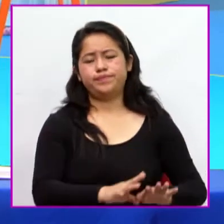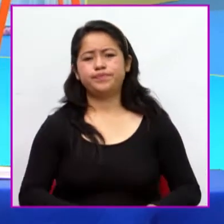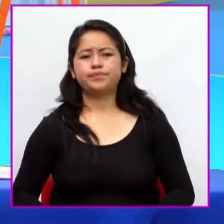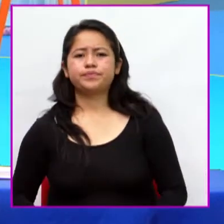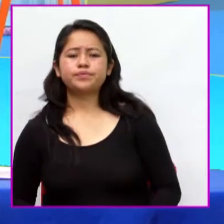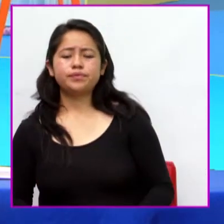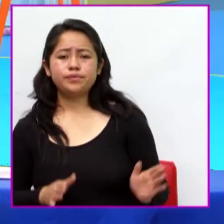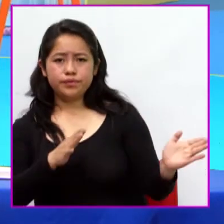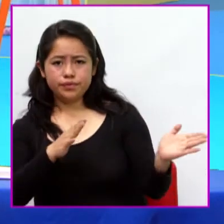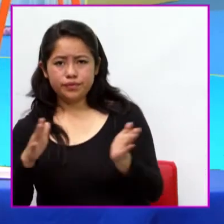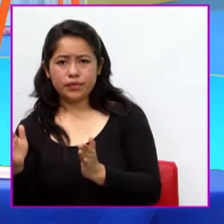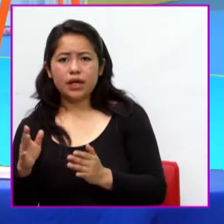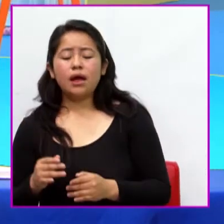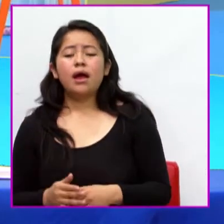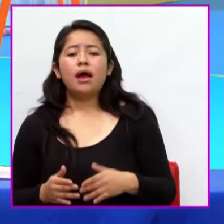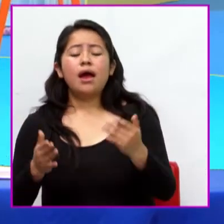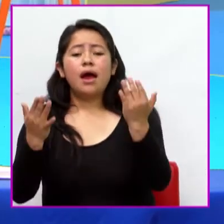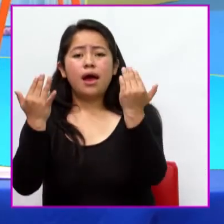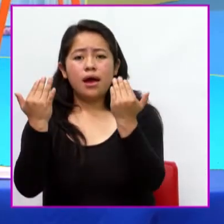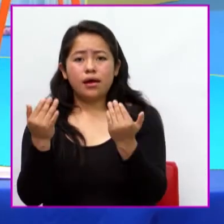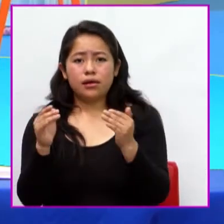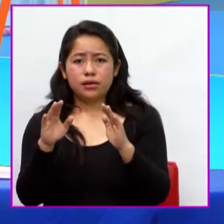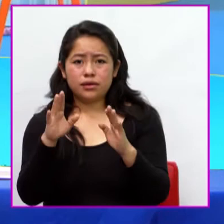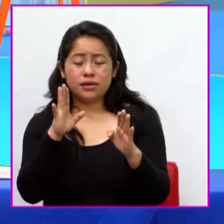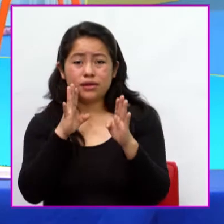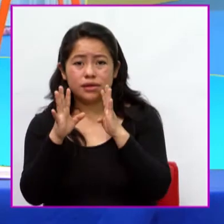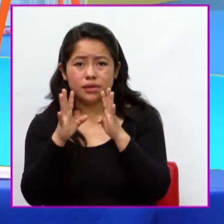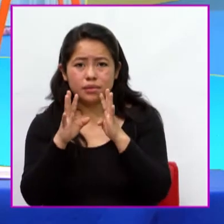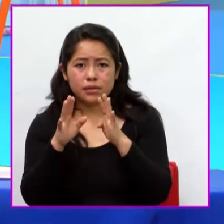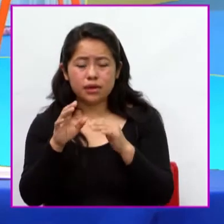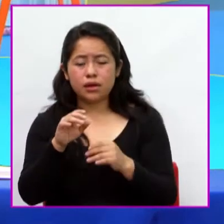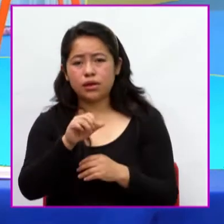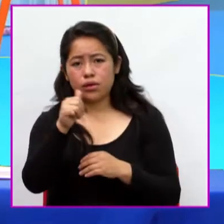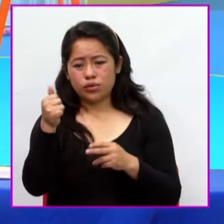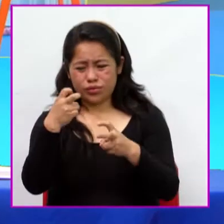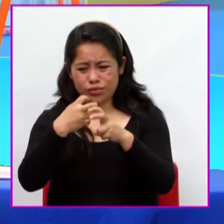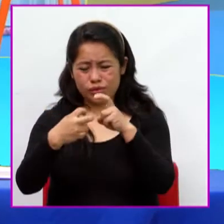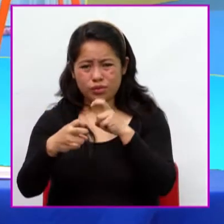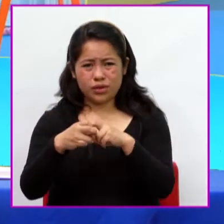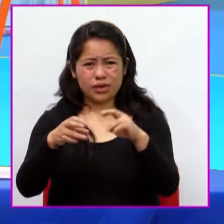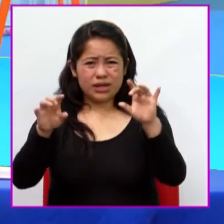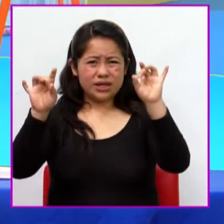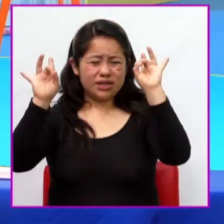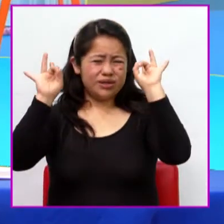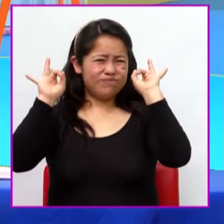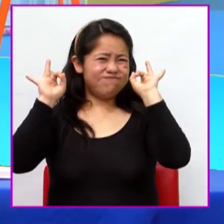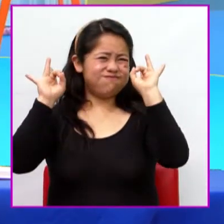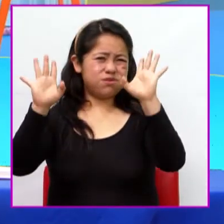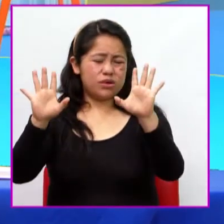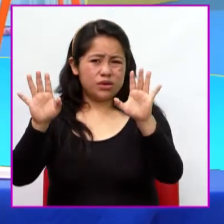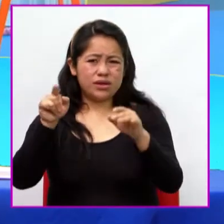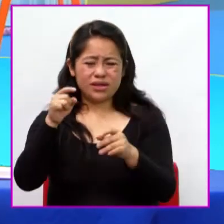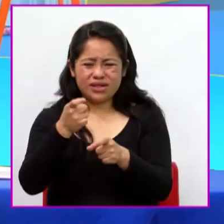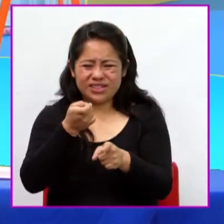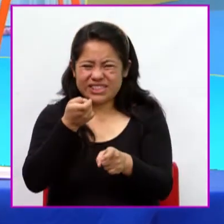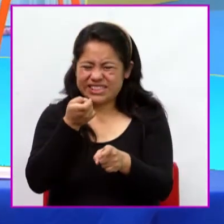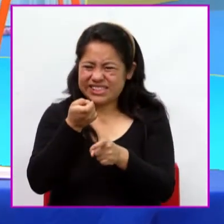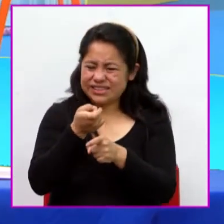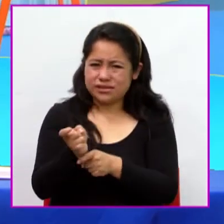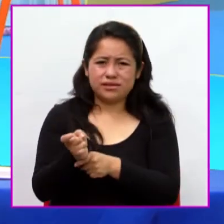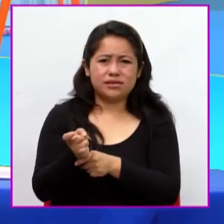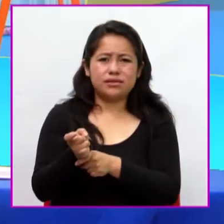crónicos. Los trastornos crónicos son mucho más peligrosos. Pueden causar mucho más daño a lo que